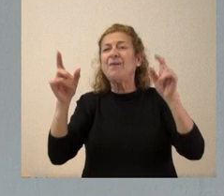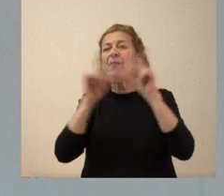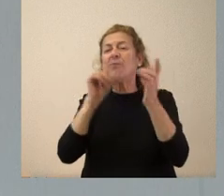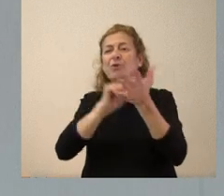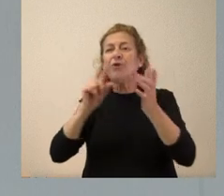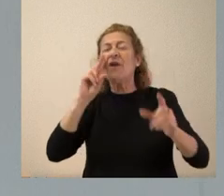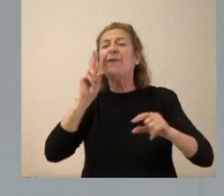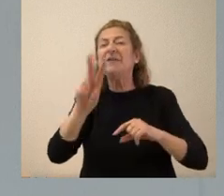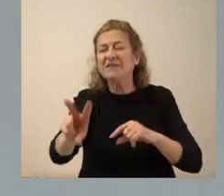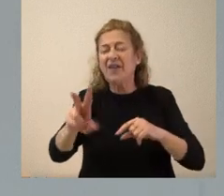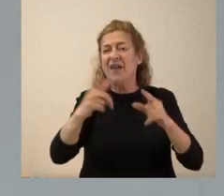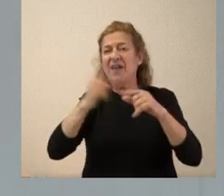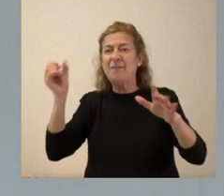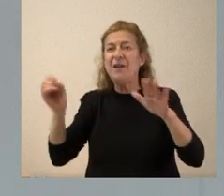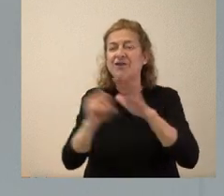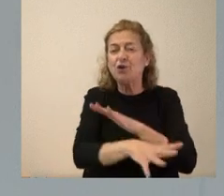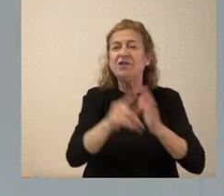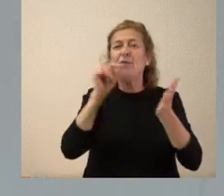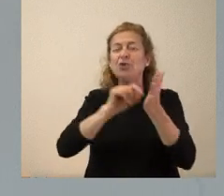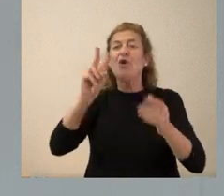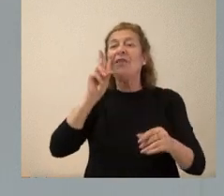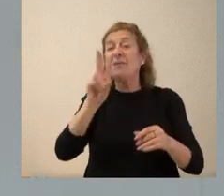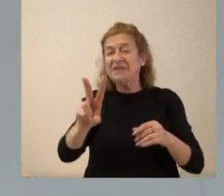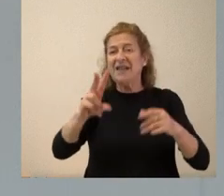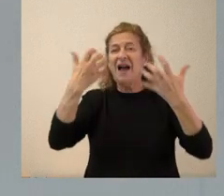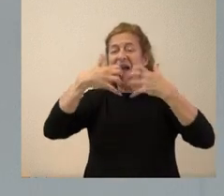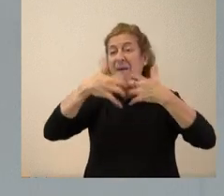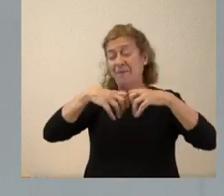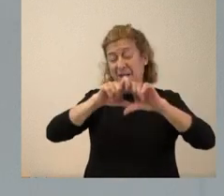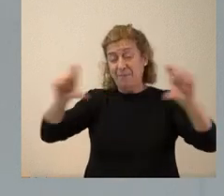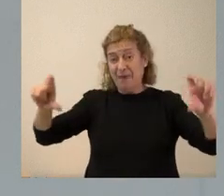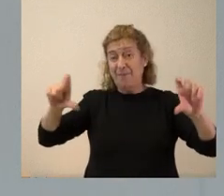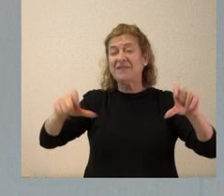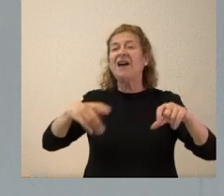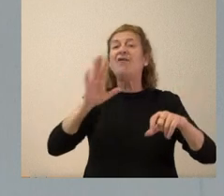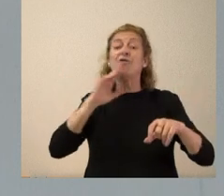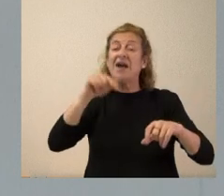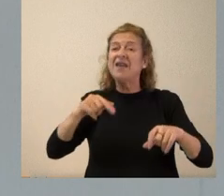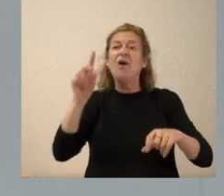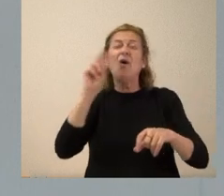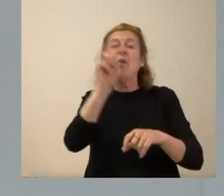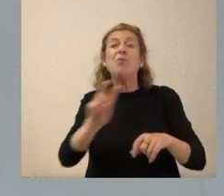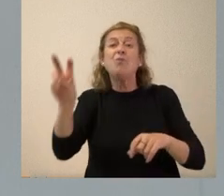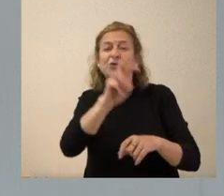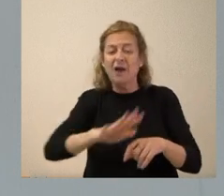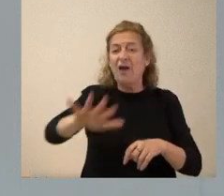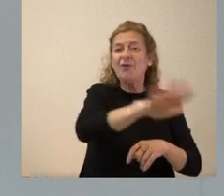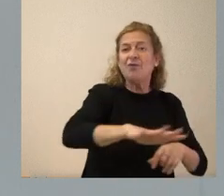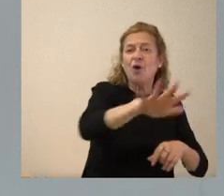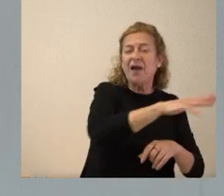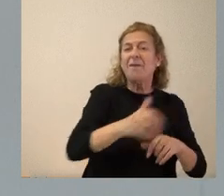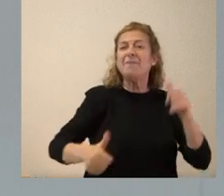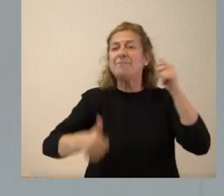desde el punto de vista empresarial y los más en este contexto donde las empresas buscan espacios más dimensionados